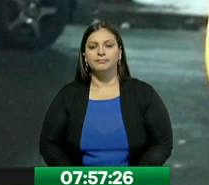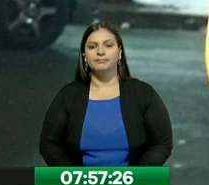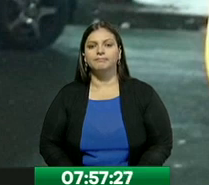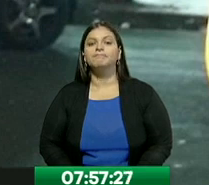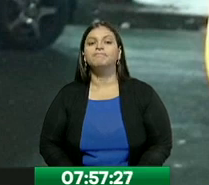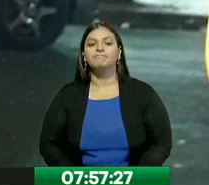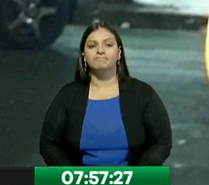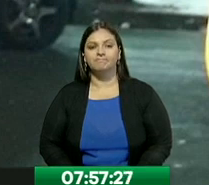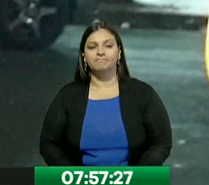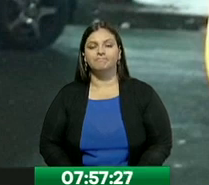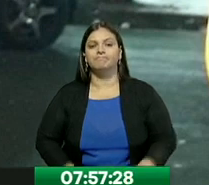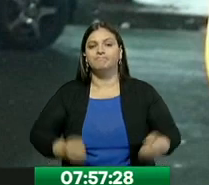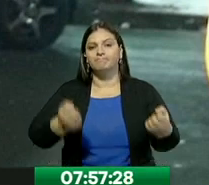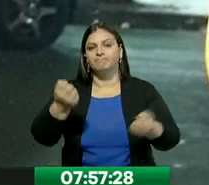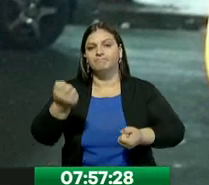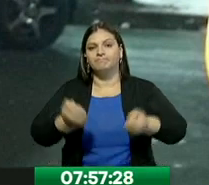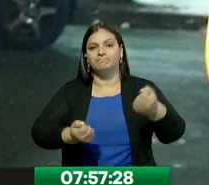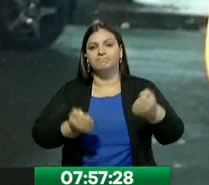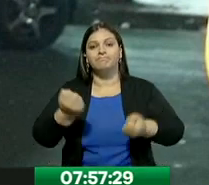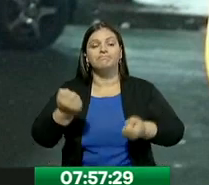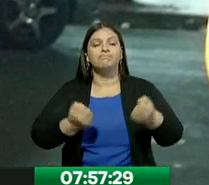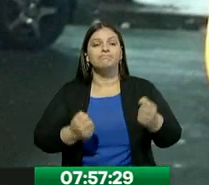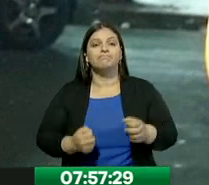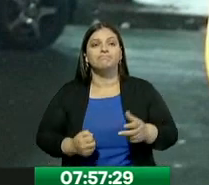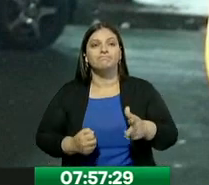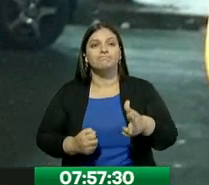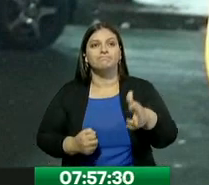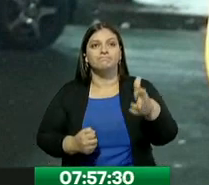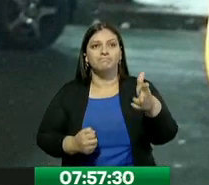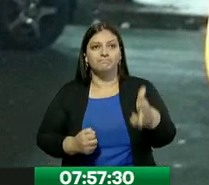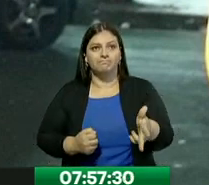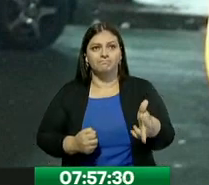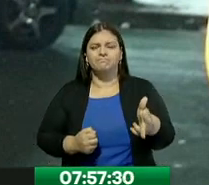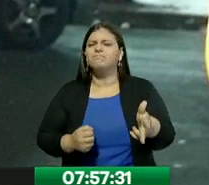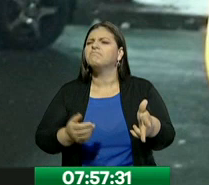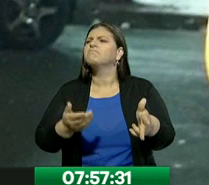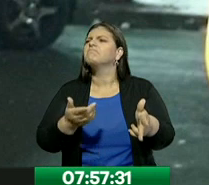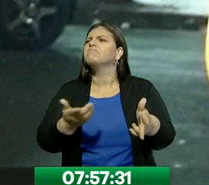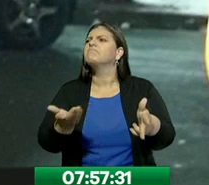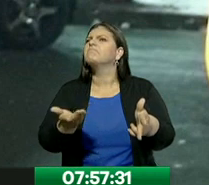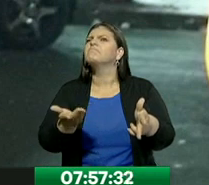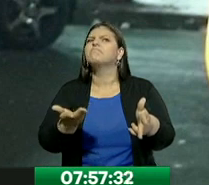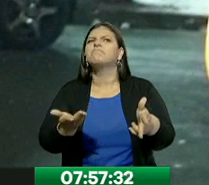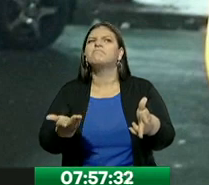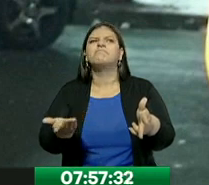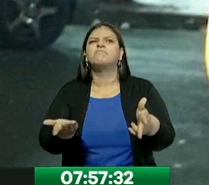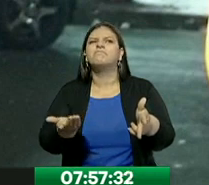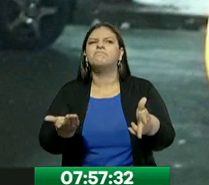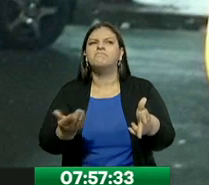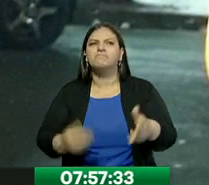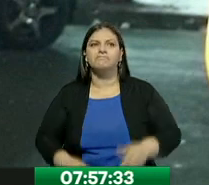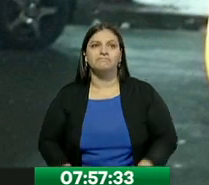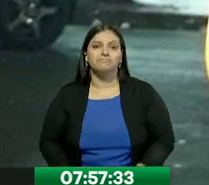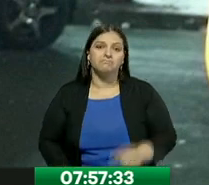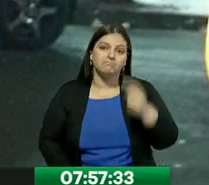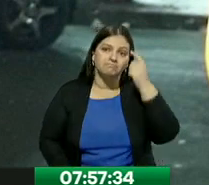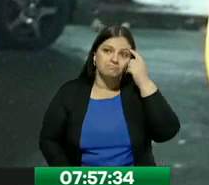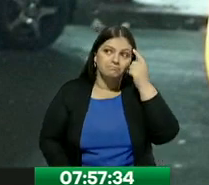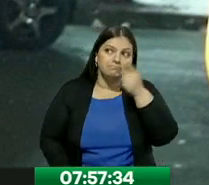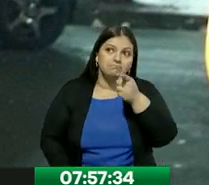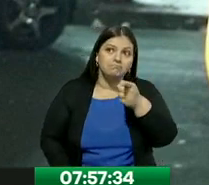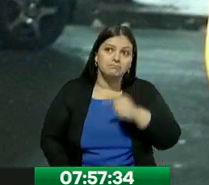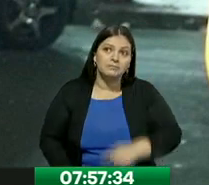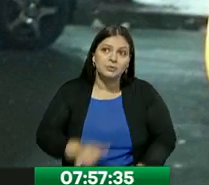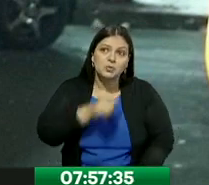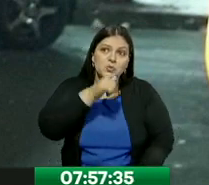han puesto ahí. La bahía. Por la bahía, ¿no? Se están llevando ahí para, claro, ahí está, para una refrigeradora para las heladitas los